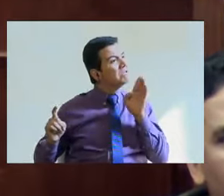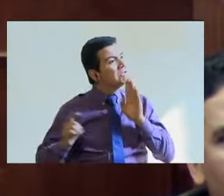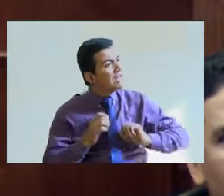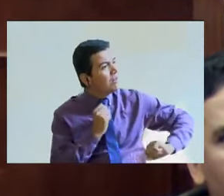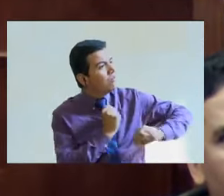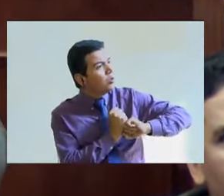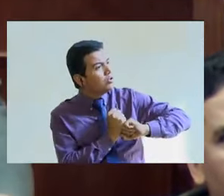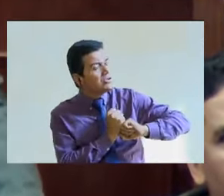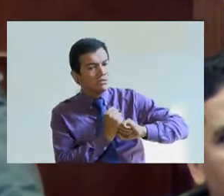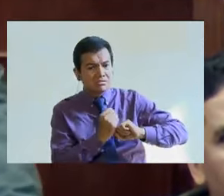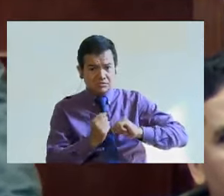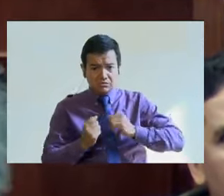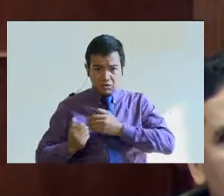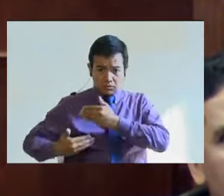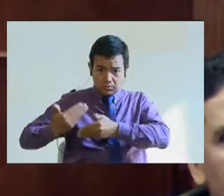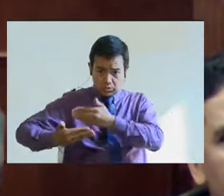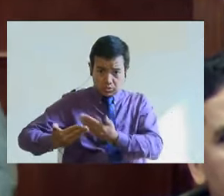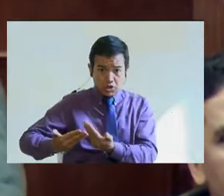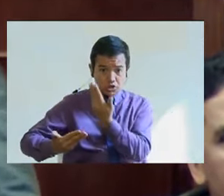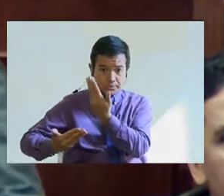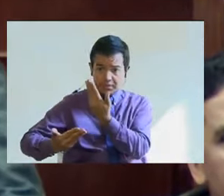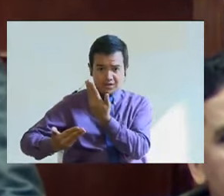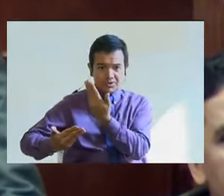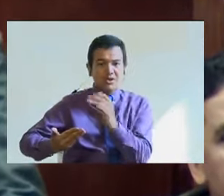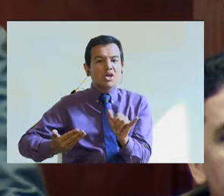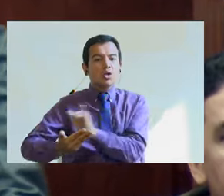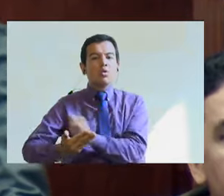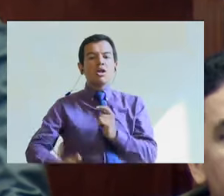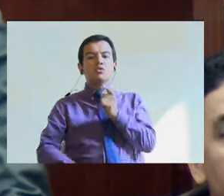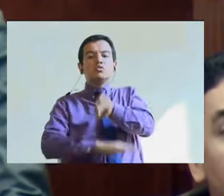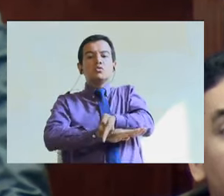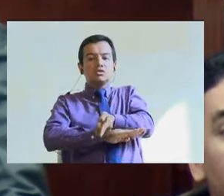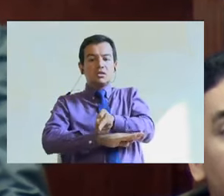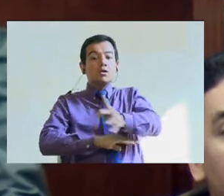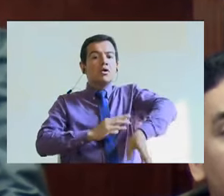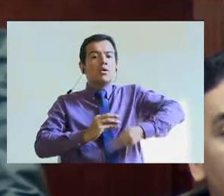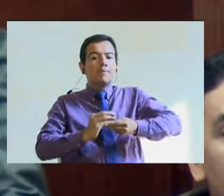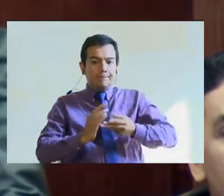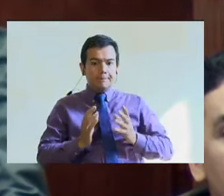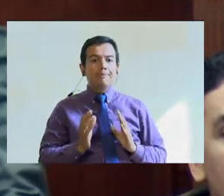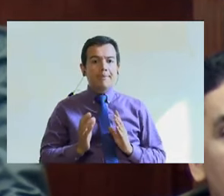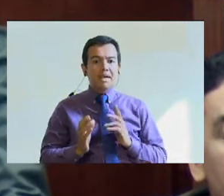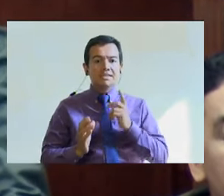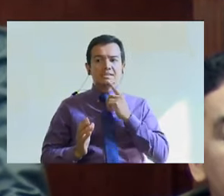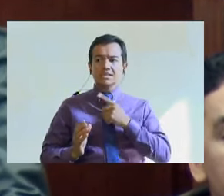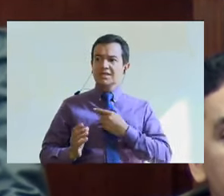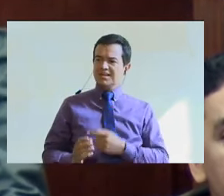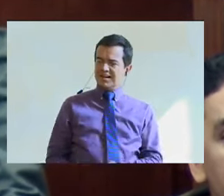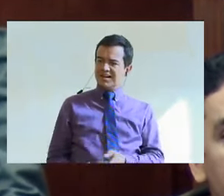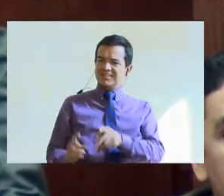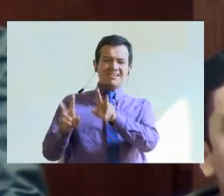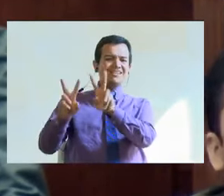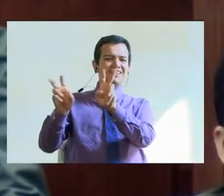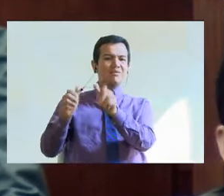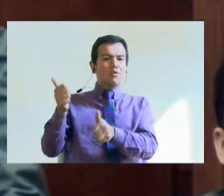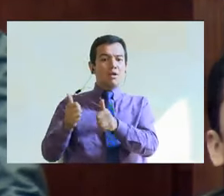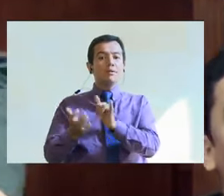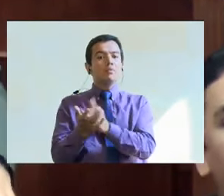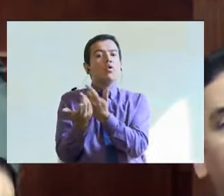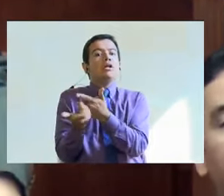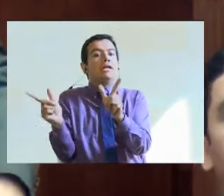parece un proceso autoritario y más aún cuando se decide la libertad de una